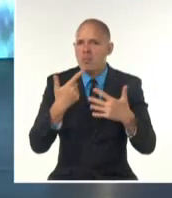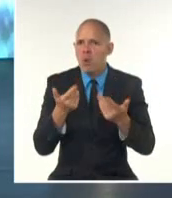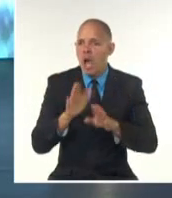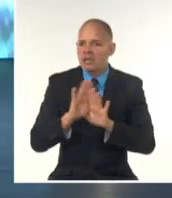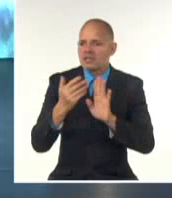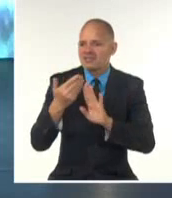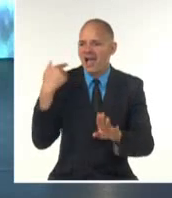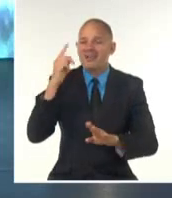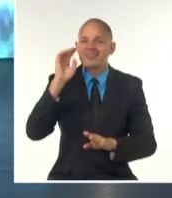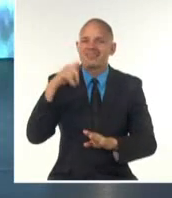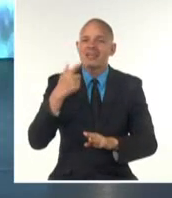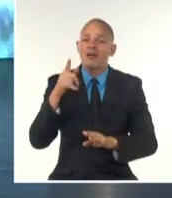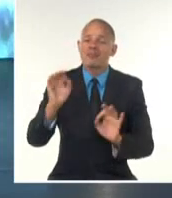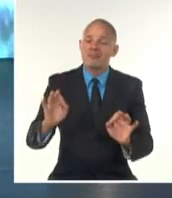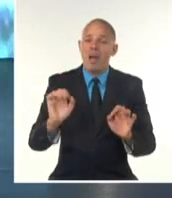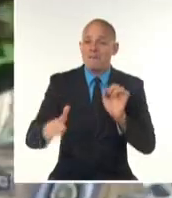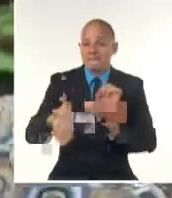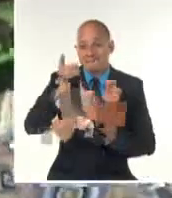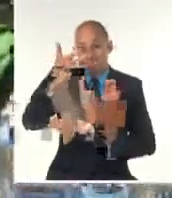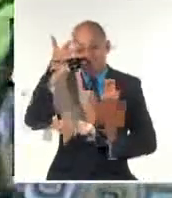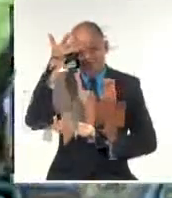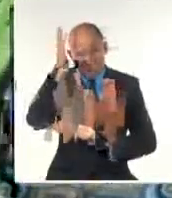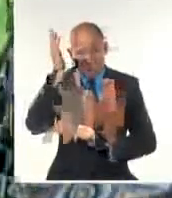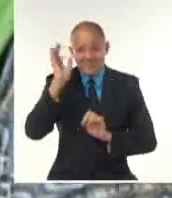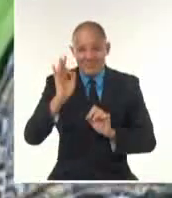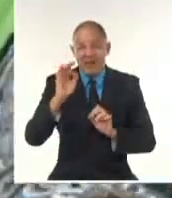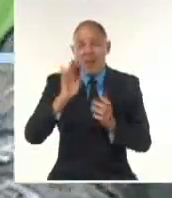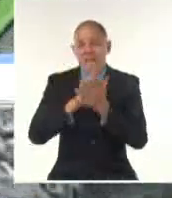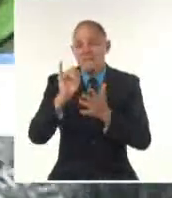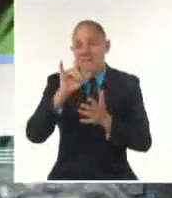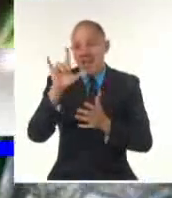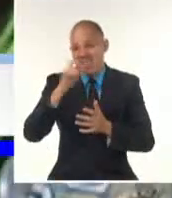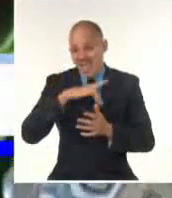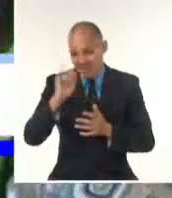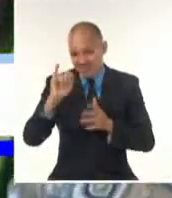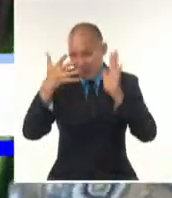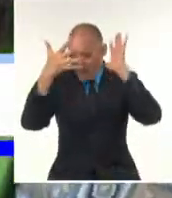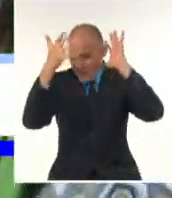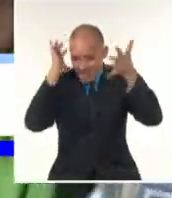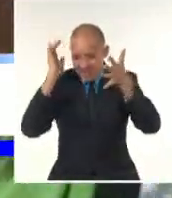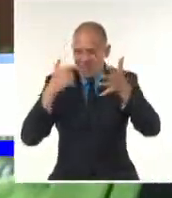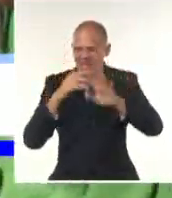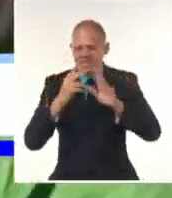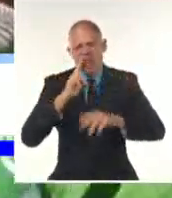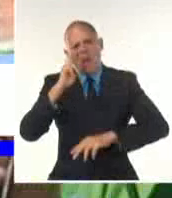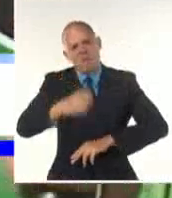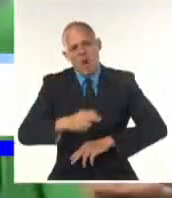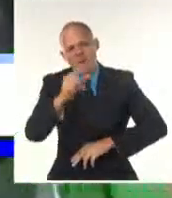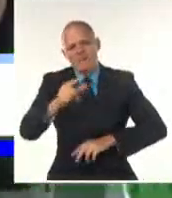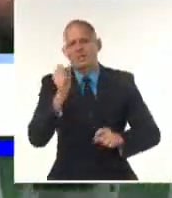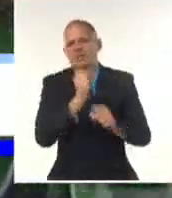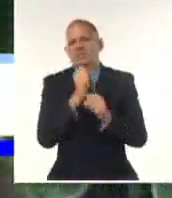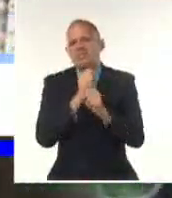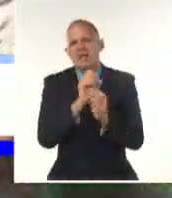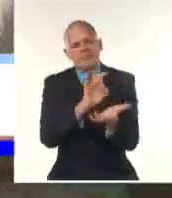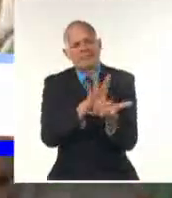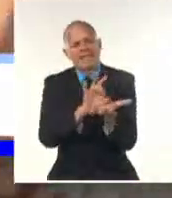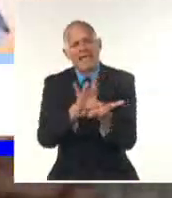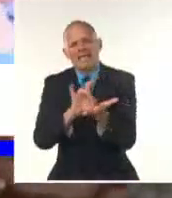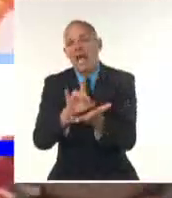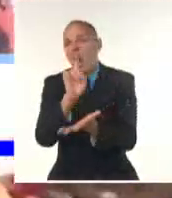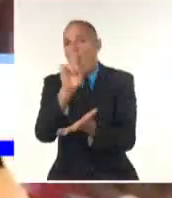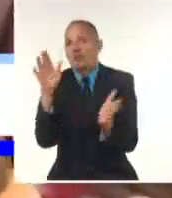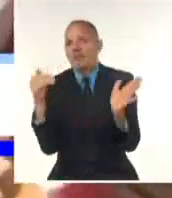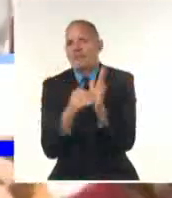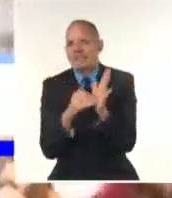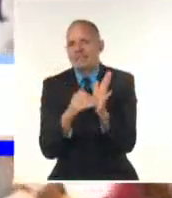ordenados por el gobierno del presidente Javier Milei. Las medidas han dejado sin empleo a más de 11.000 personas. Integrantes de la Asociación